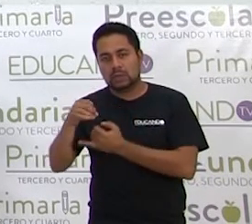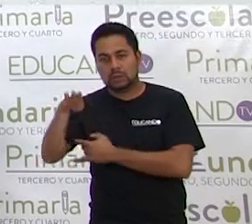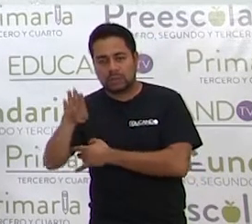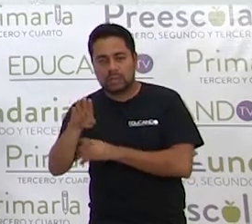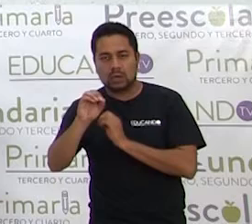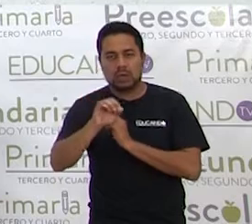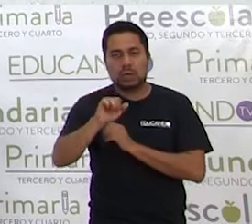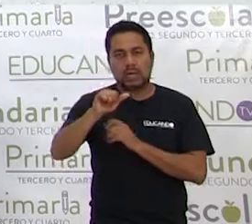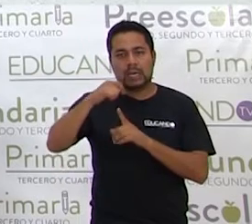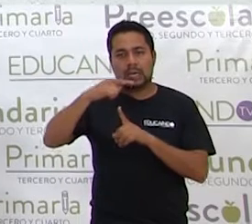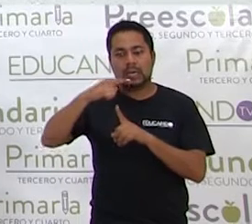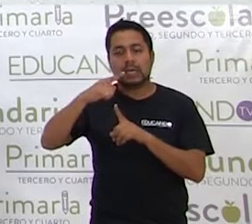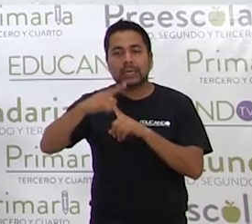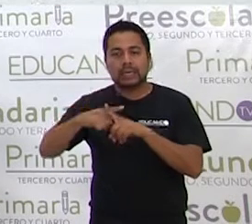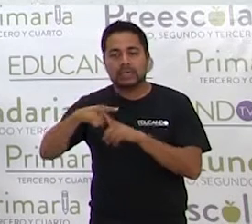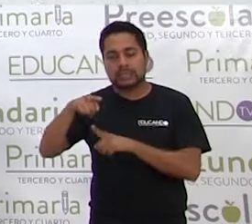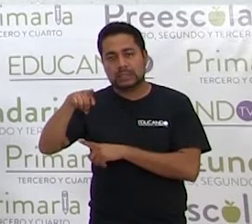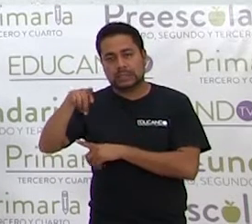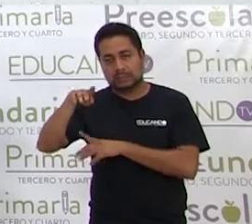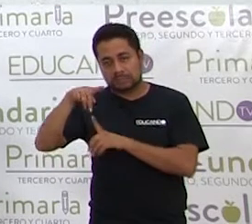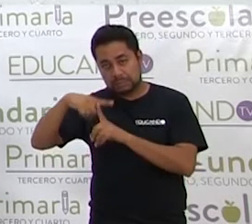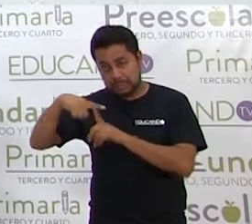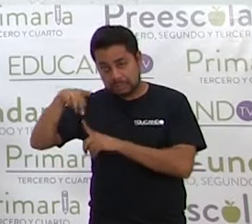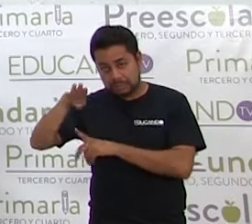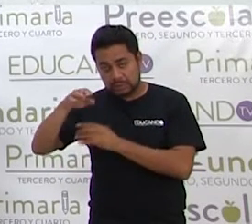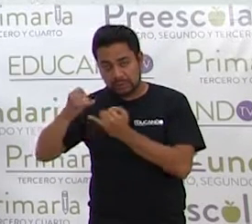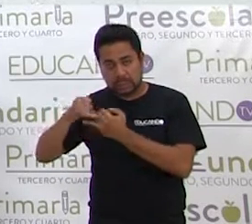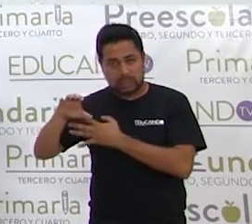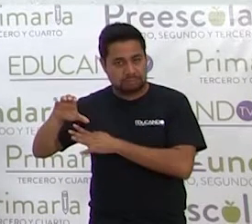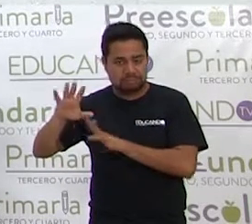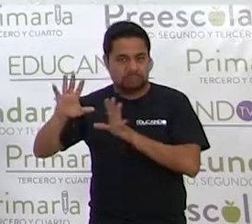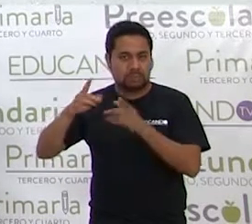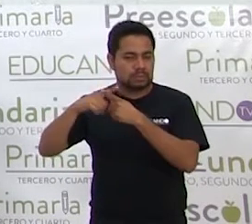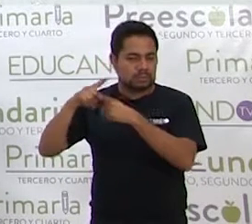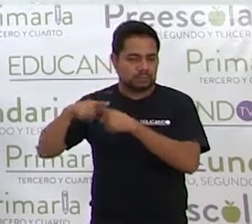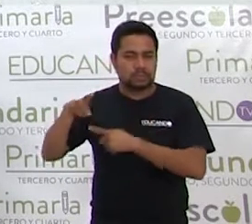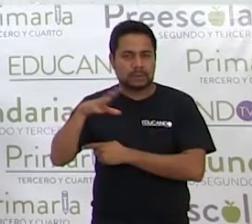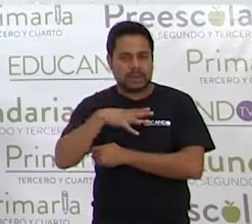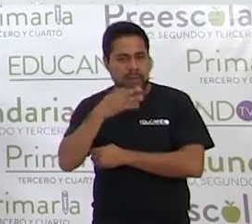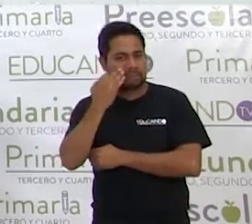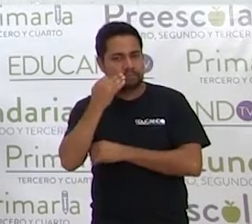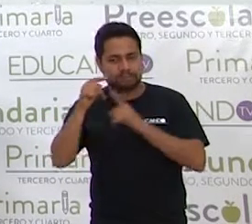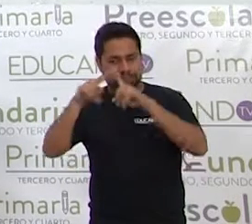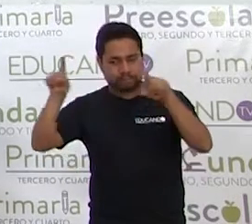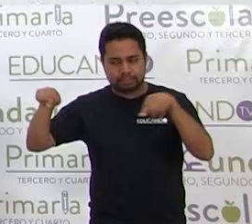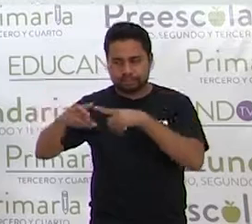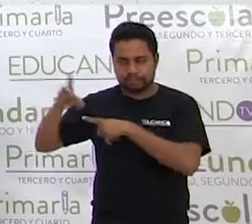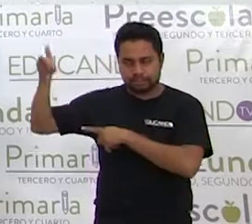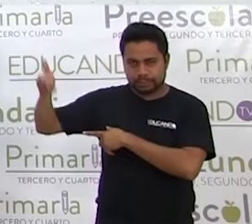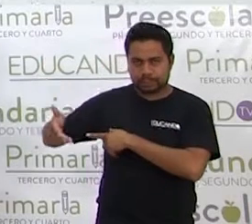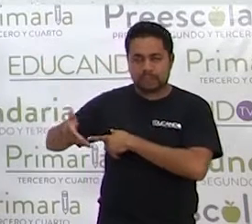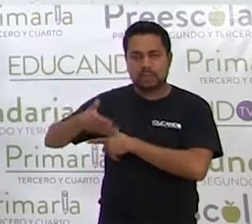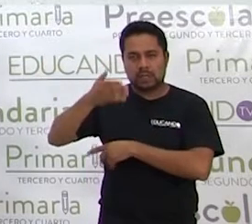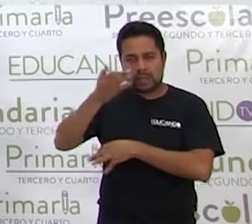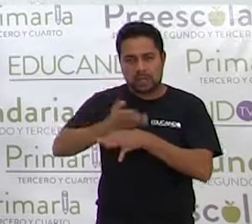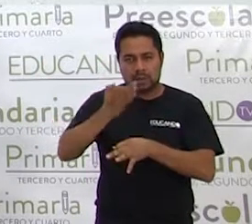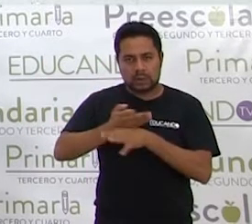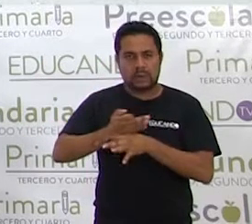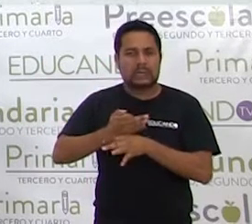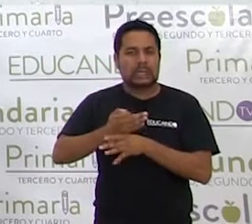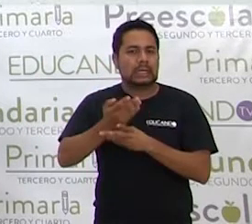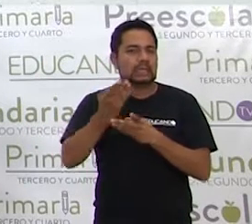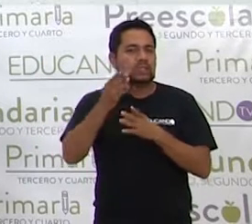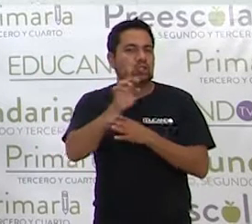ax más ve más de hecho ahora vamos a abordar ecuaciones lineales o de primer grado